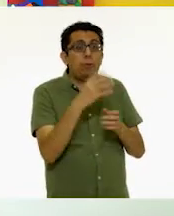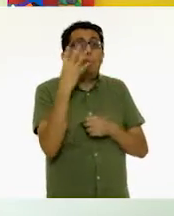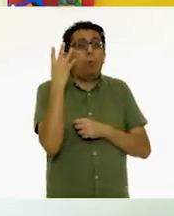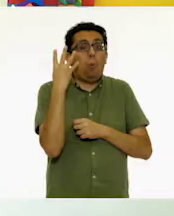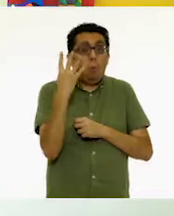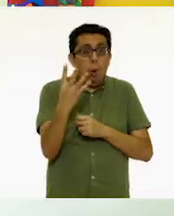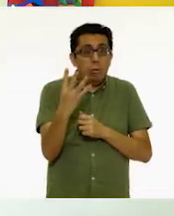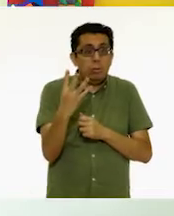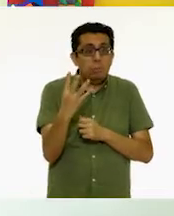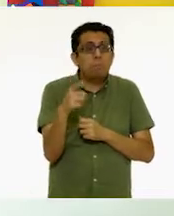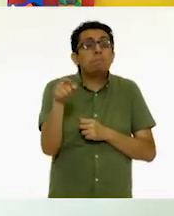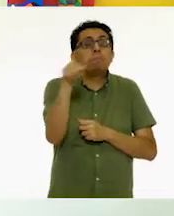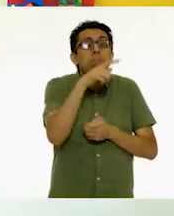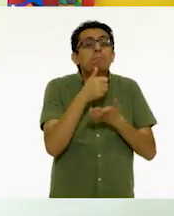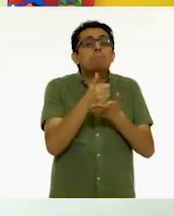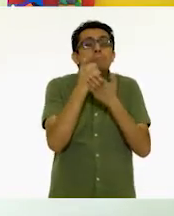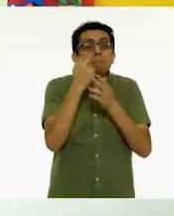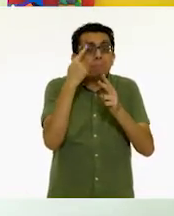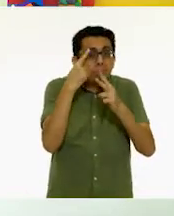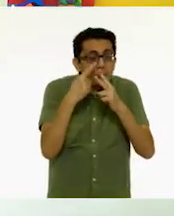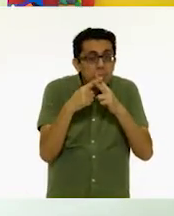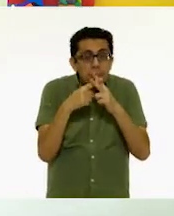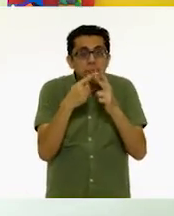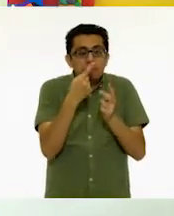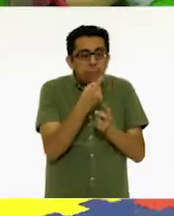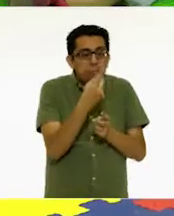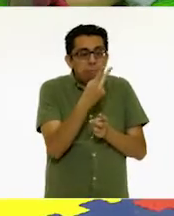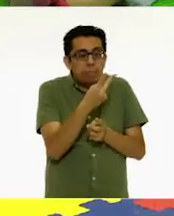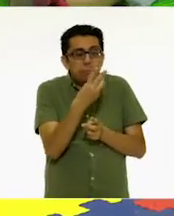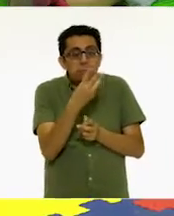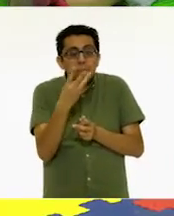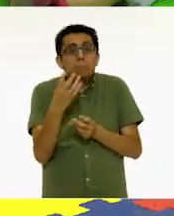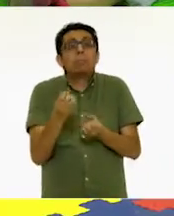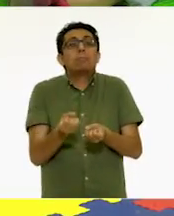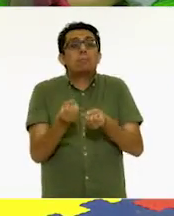nos ayuden a contar. Ay, en casa. Sí, ayúdenme a contar.